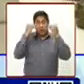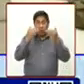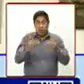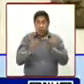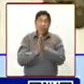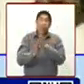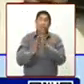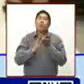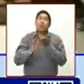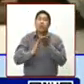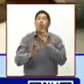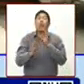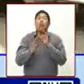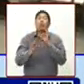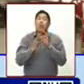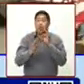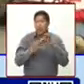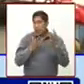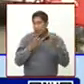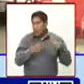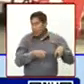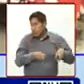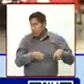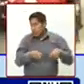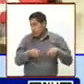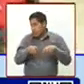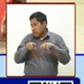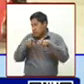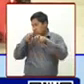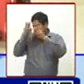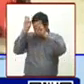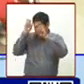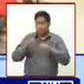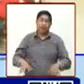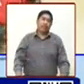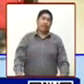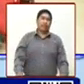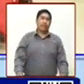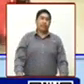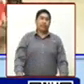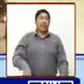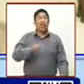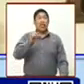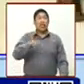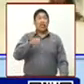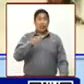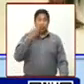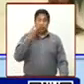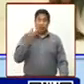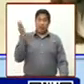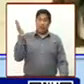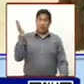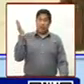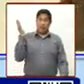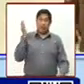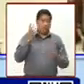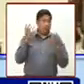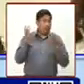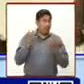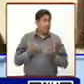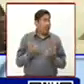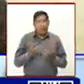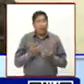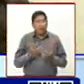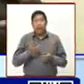a los buses perdón y realizar este viaje directamente hacia su destino Así es Mira la gente que tú me estás mostrando en